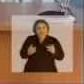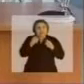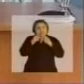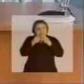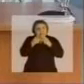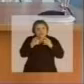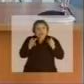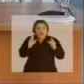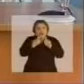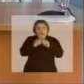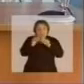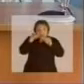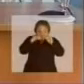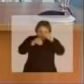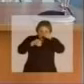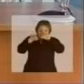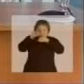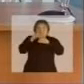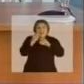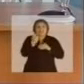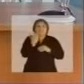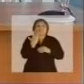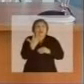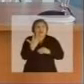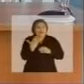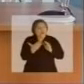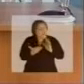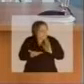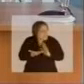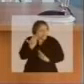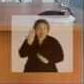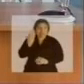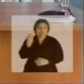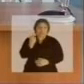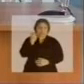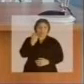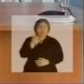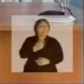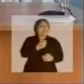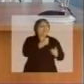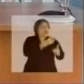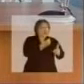Y que constituye El valor más fundamental De todos los valores